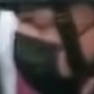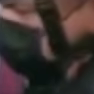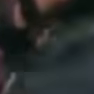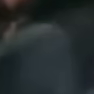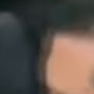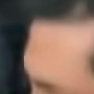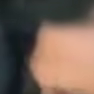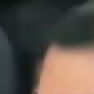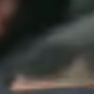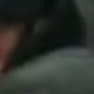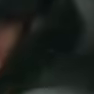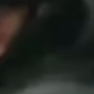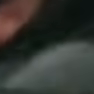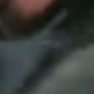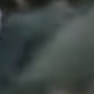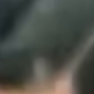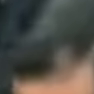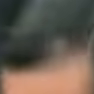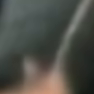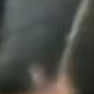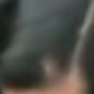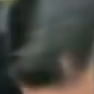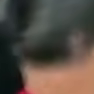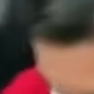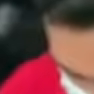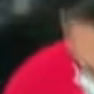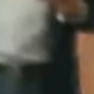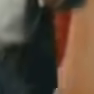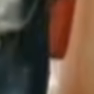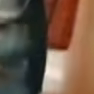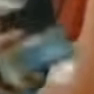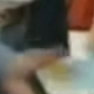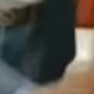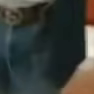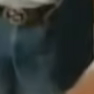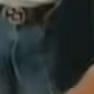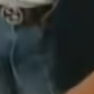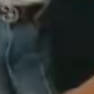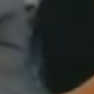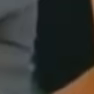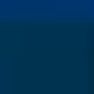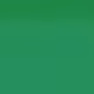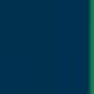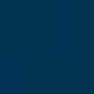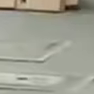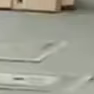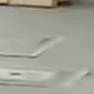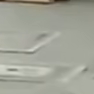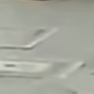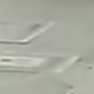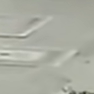Jueza de la Corte de Pichincha dejó sin efecto remoción de Jorge Yunda de la Alcaldía de Quito.